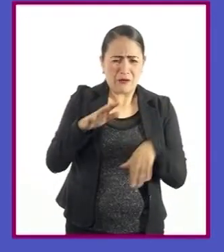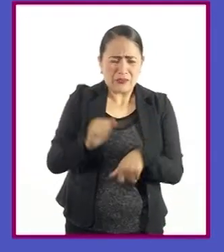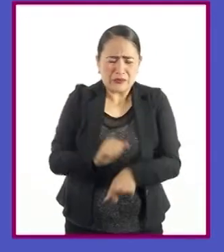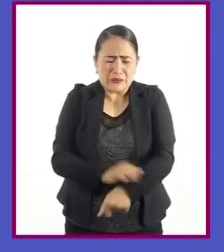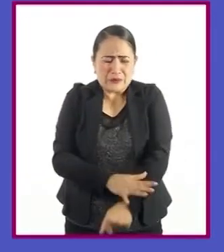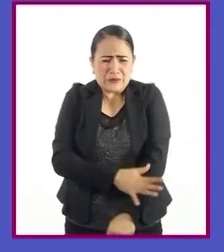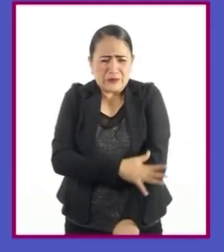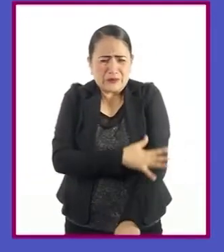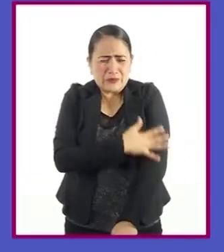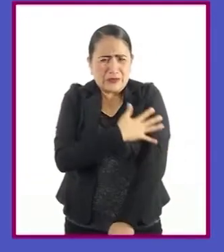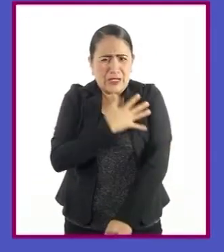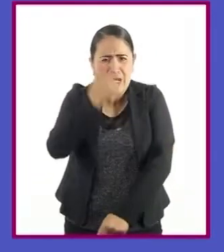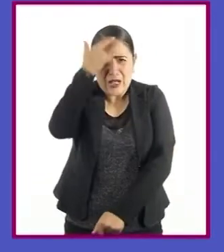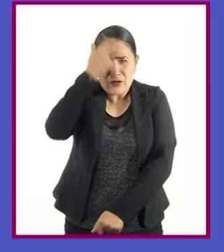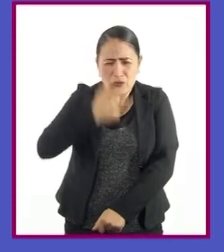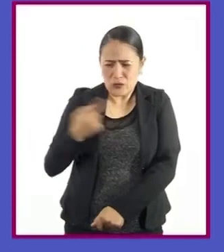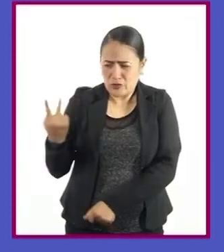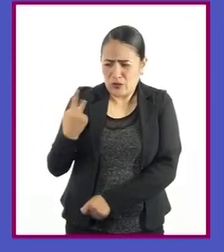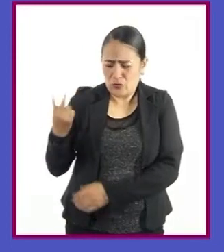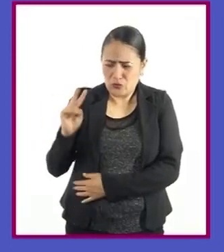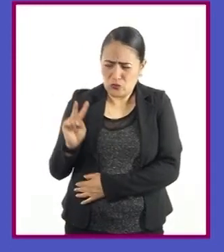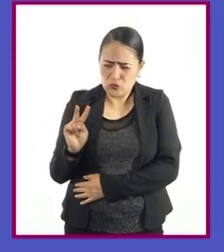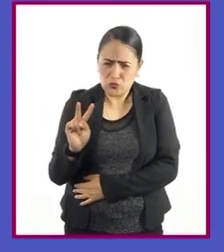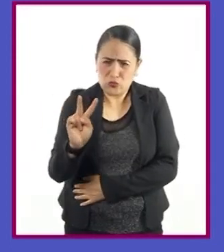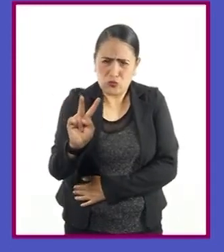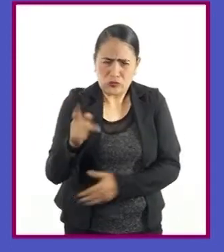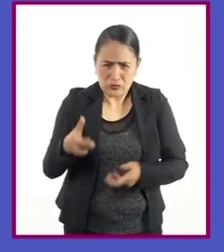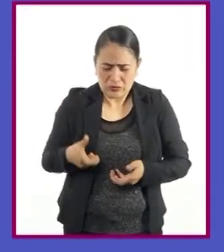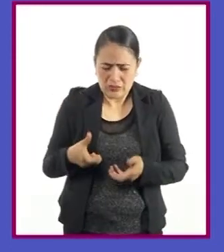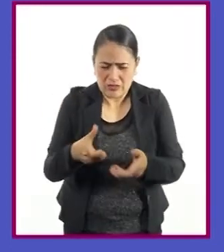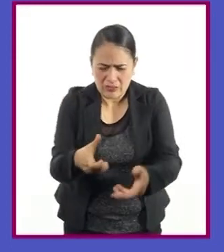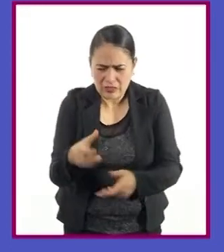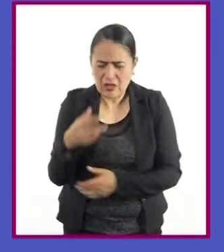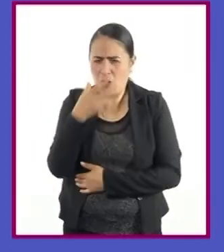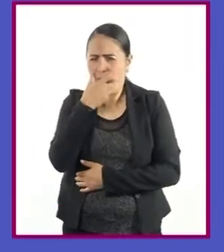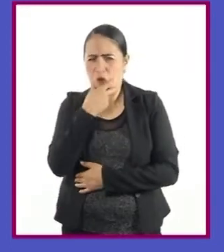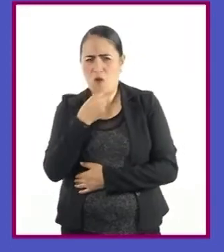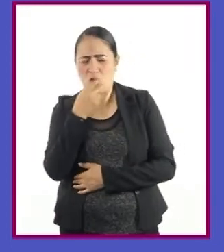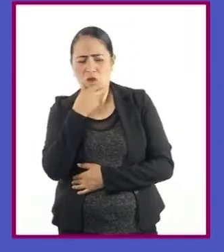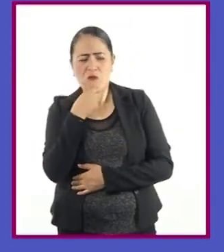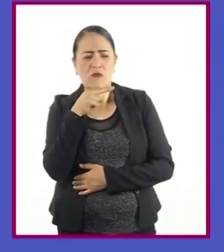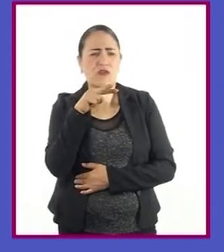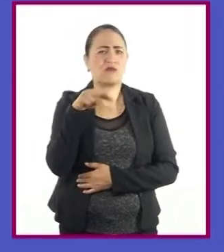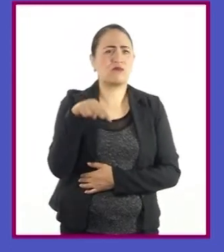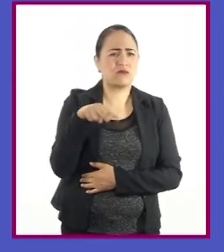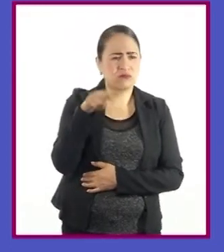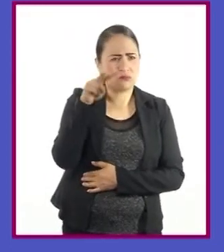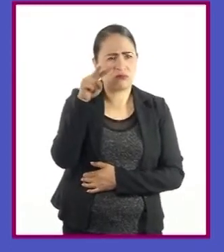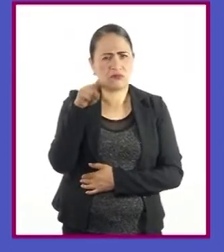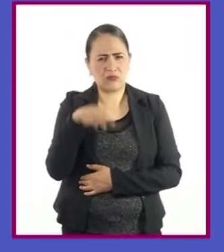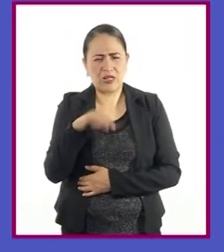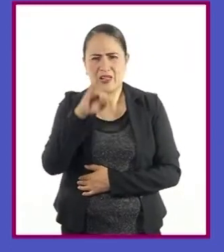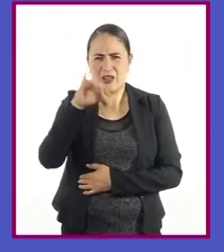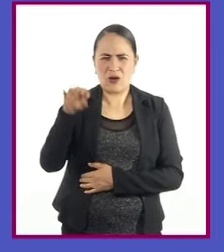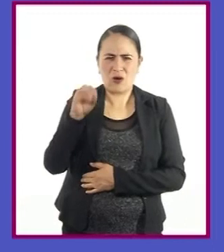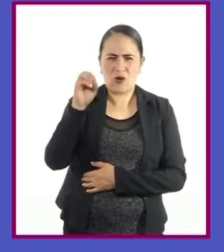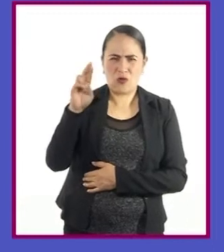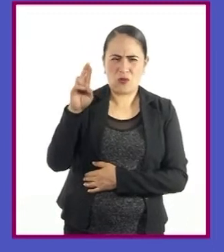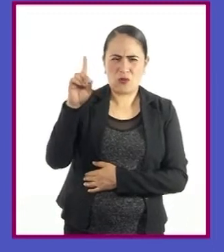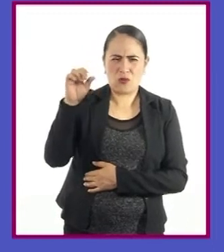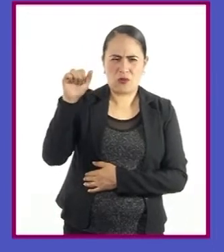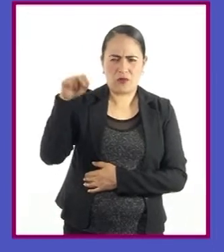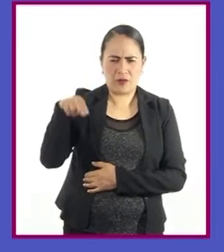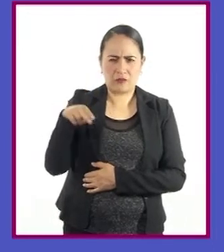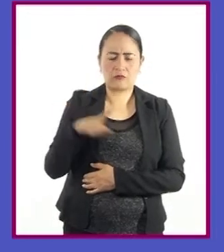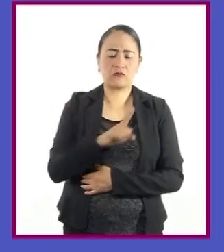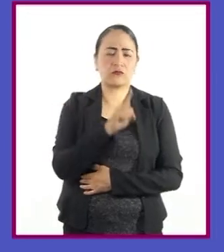cuando volviendo de noche juntos por la calle, echaba una furtiva mirada a la alta estatura de Jordán, mudo